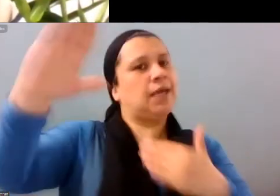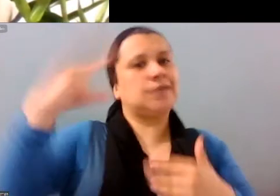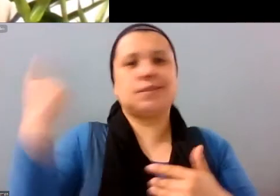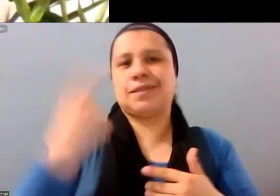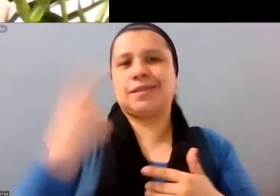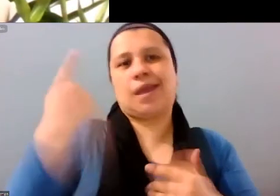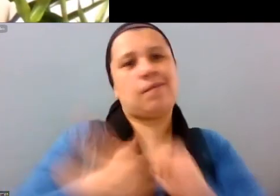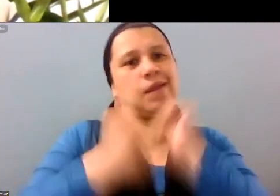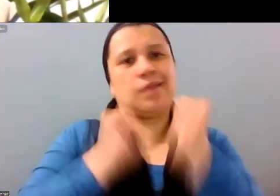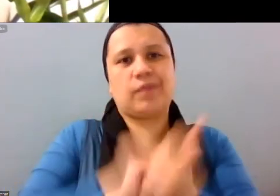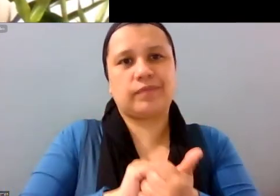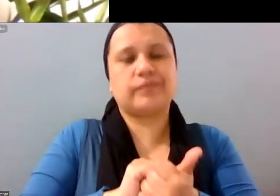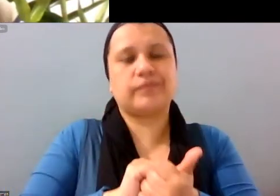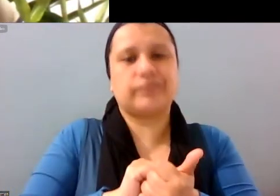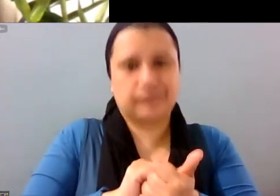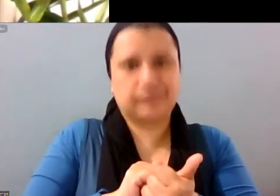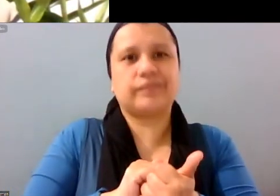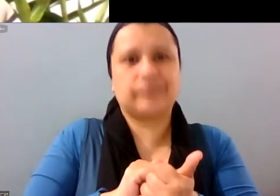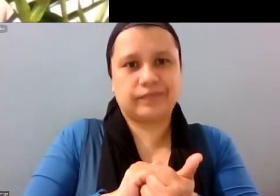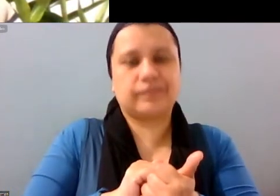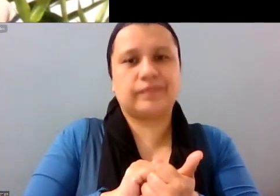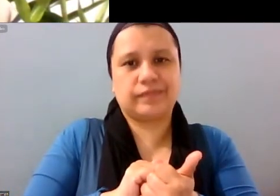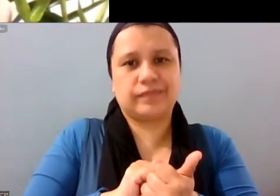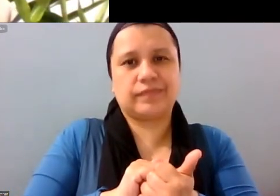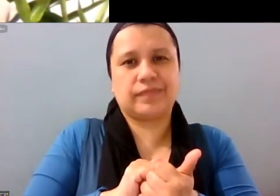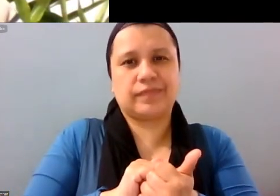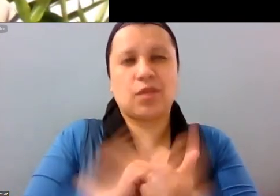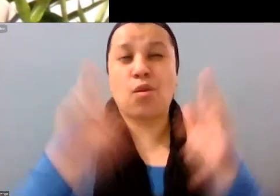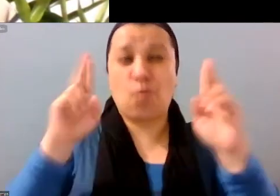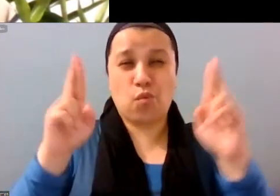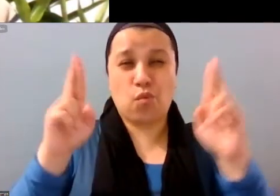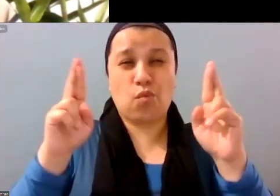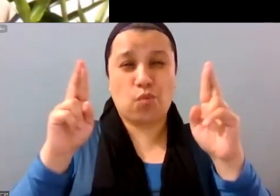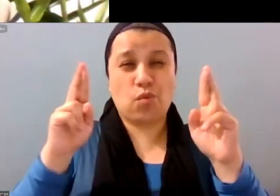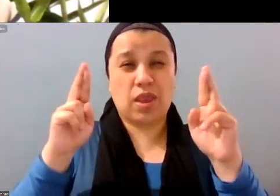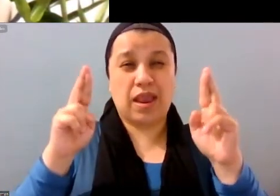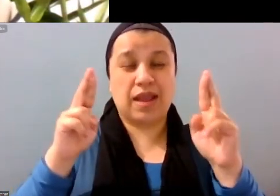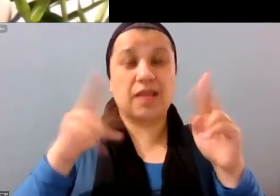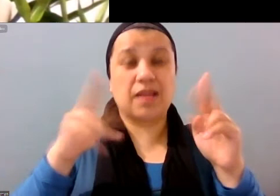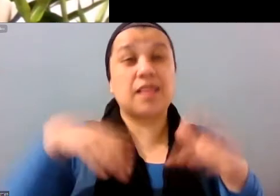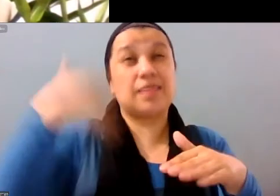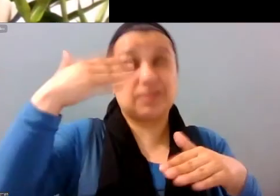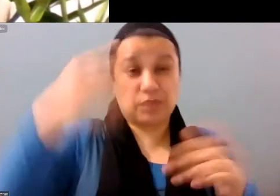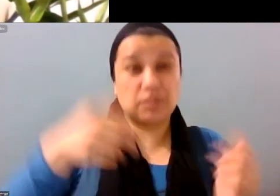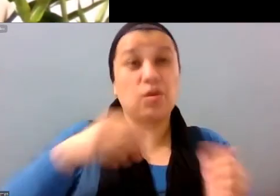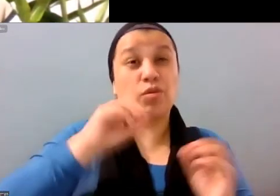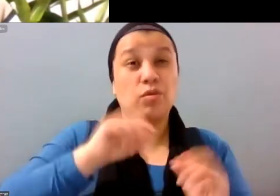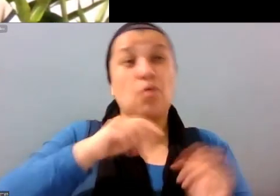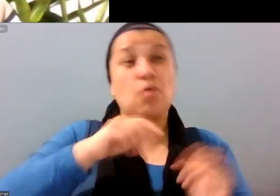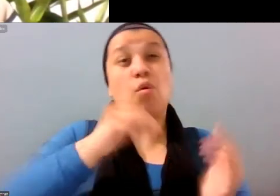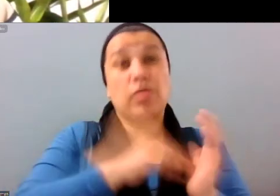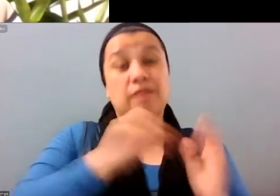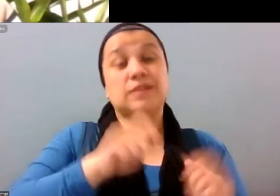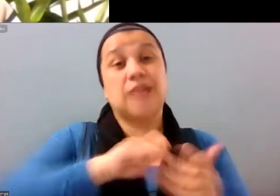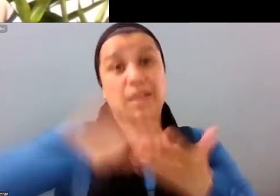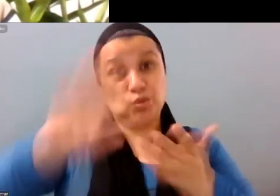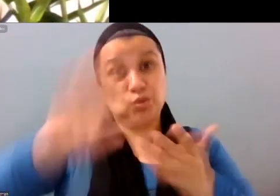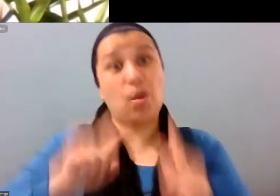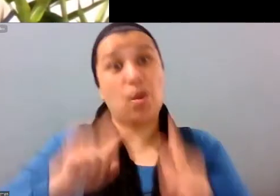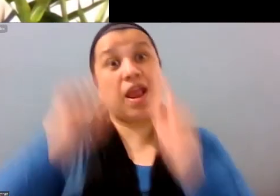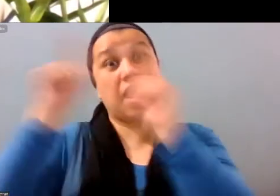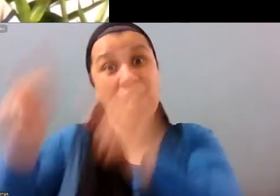ahora cuando ojalá tengamos un retorno seguro a las aulas podemos comenzar a dialogar a